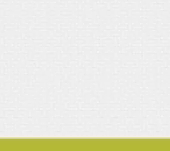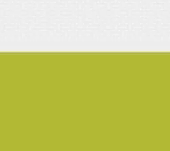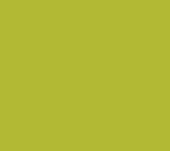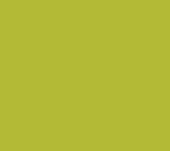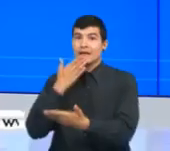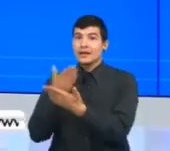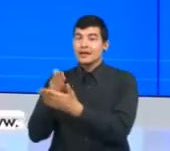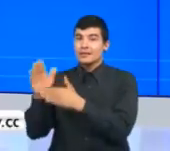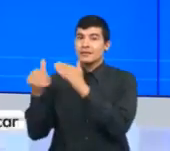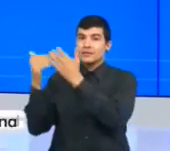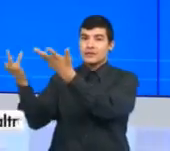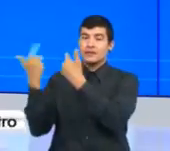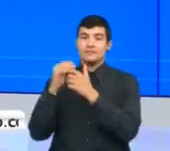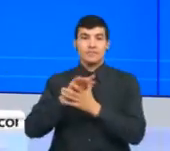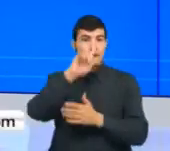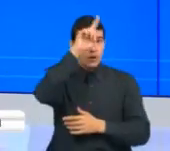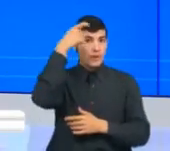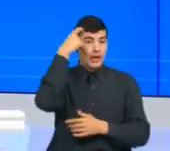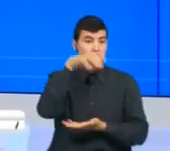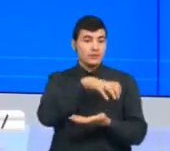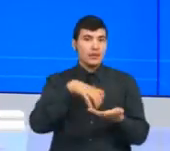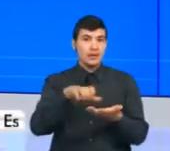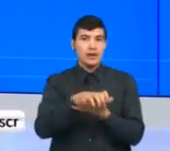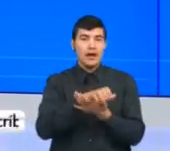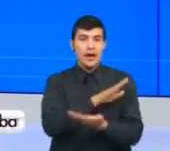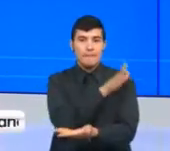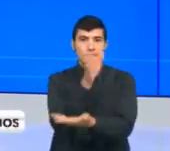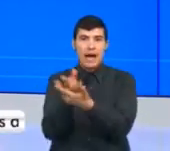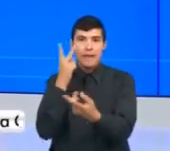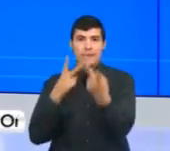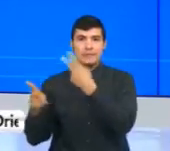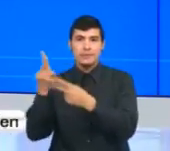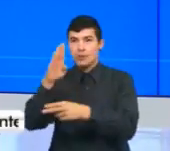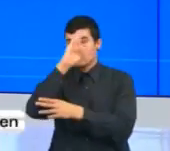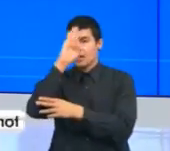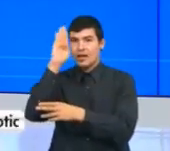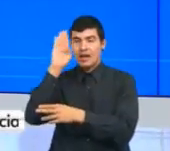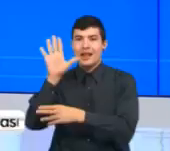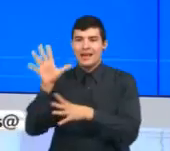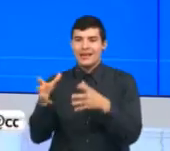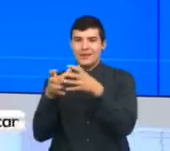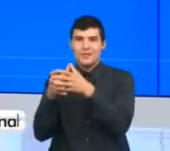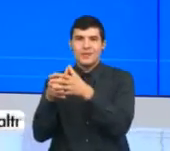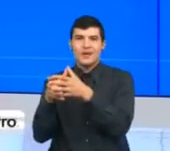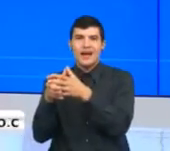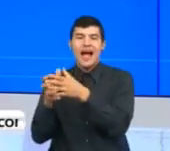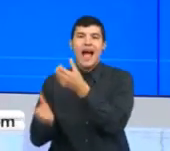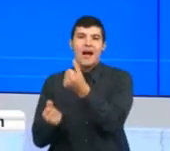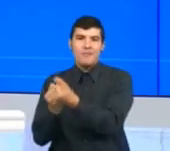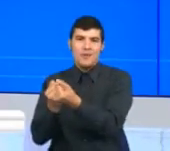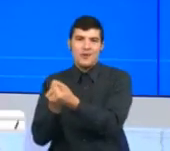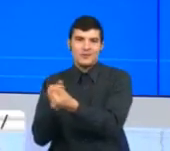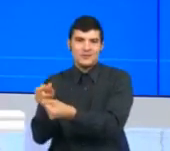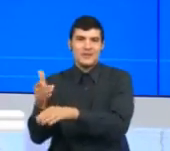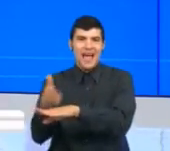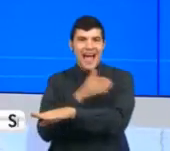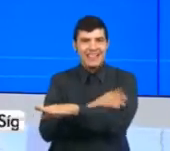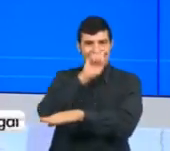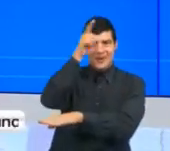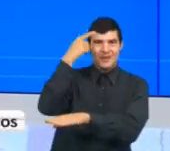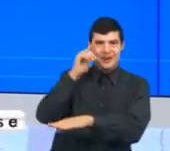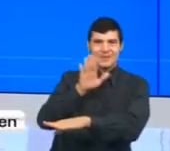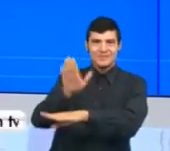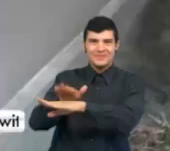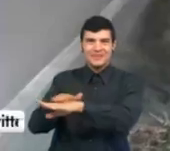Caltro.com. El gobernador de Santander visitó a San Gil con la bancada parlamentaria a propósito de los anuncios del gobierno